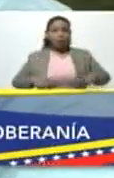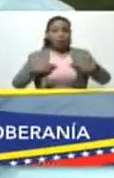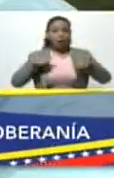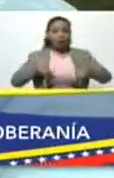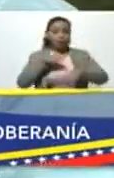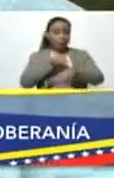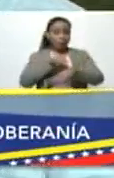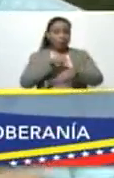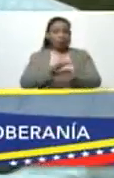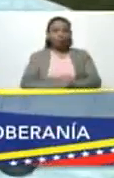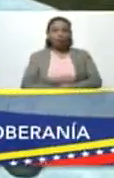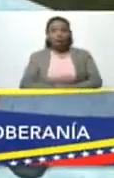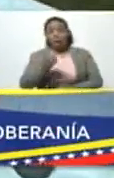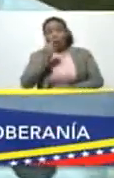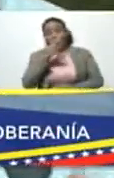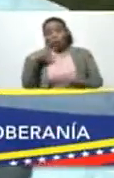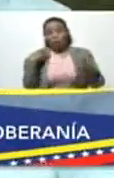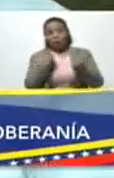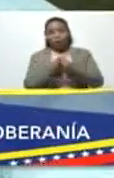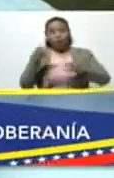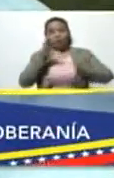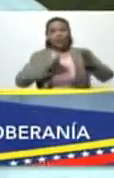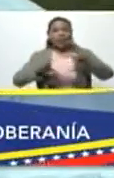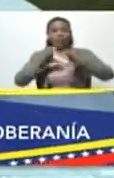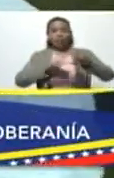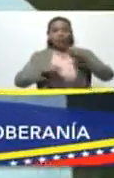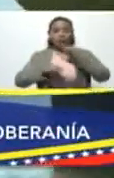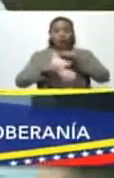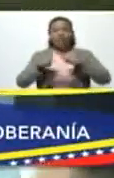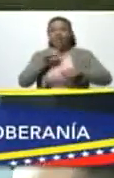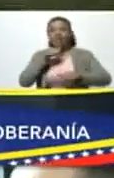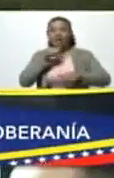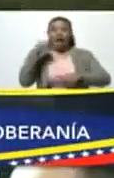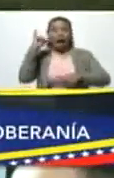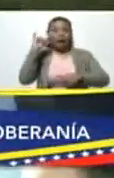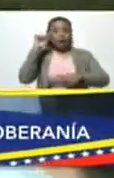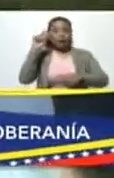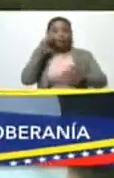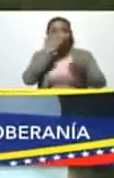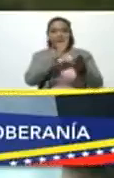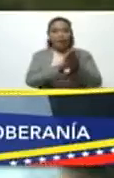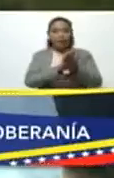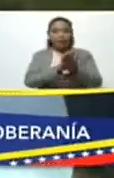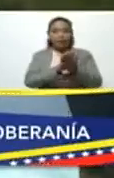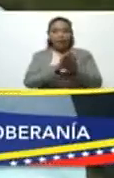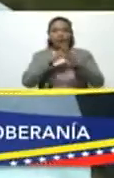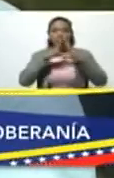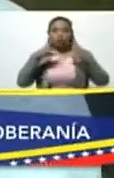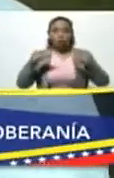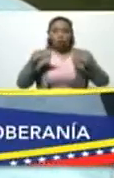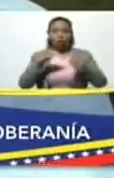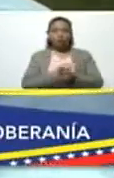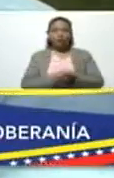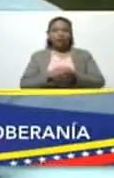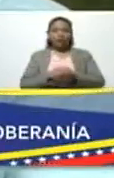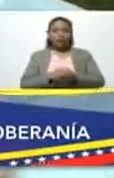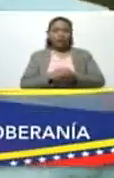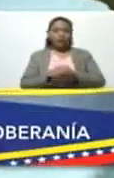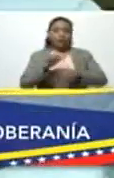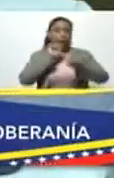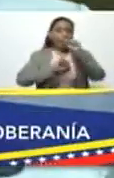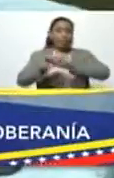instante. Bueno, los compañeros científicos en eso han estado al pie del cañón, al pie del campo de batalla.